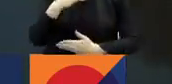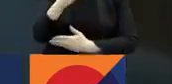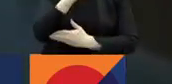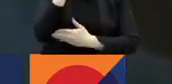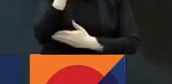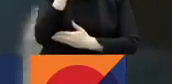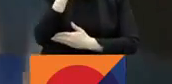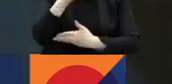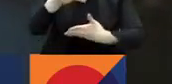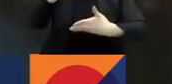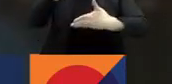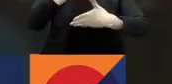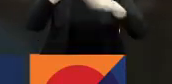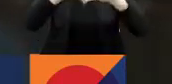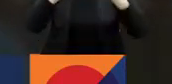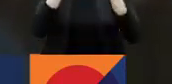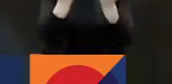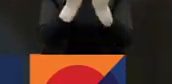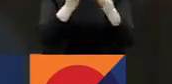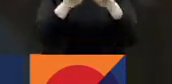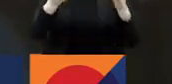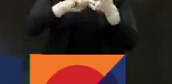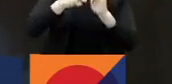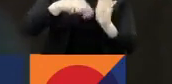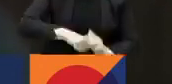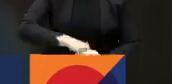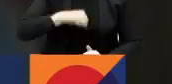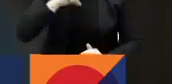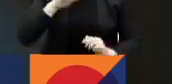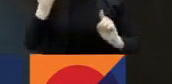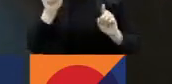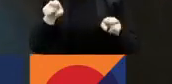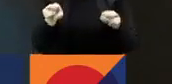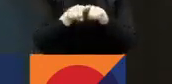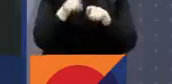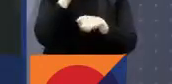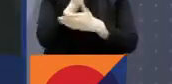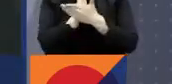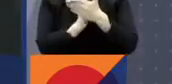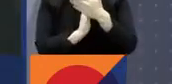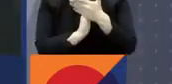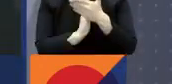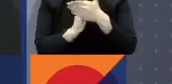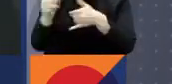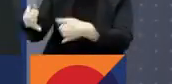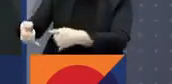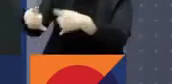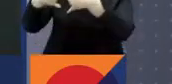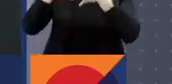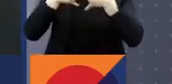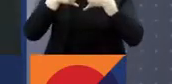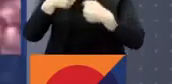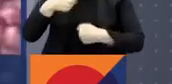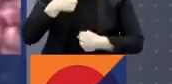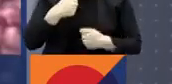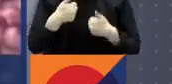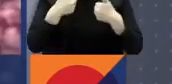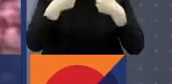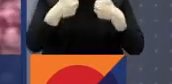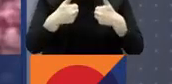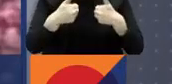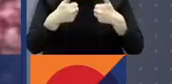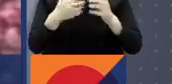esta casa nosotros seguimos siendo los mismos. Y por lo menos en esta primera semana hemos logrado serlo. Con una sola